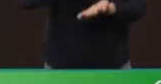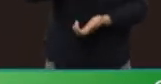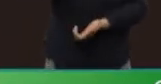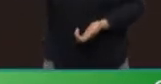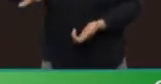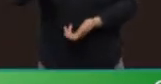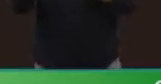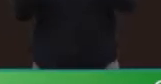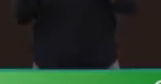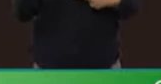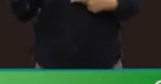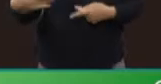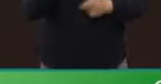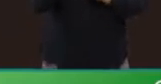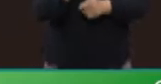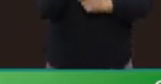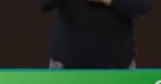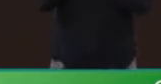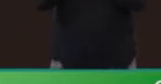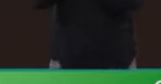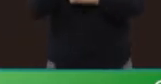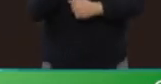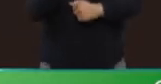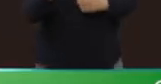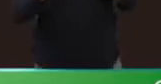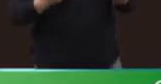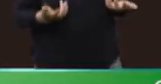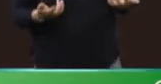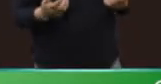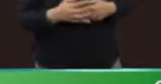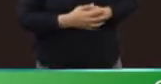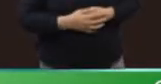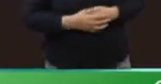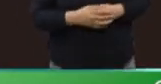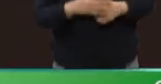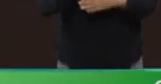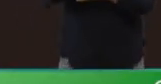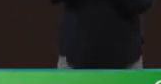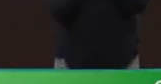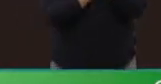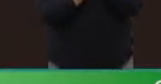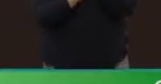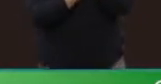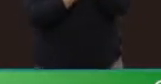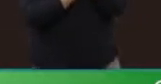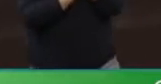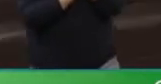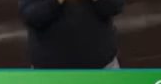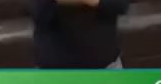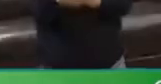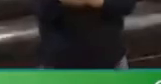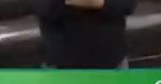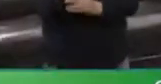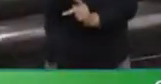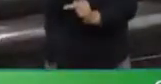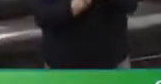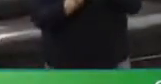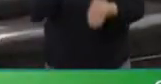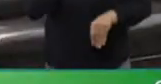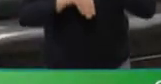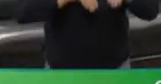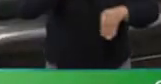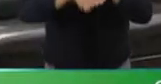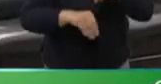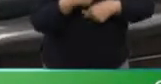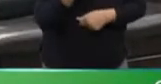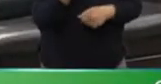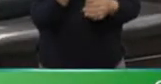desfavorecidos del país es importante también saber que el programa sembrando vida eh hoy en día es importante